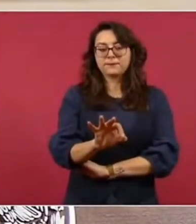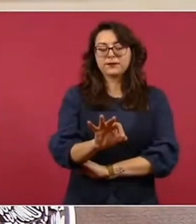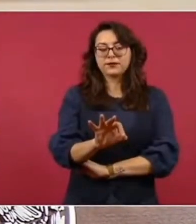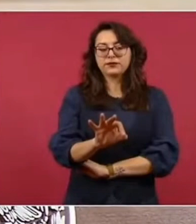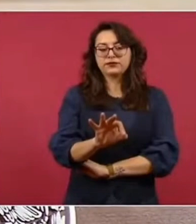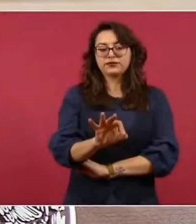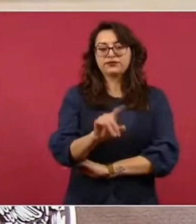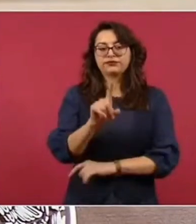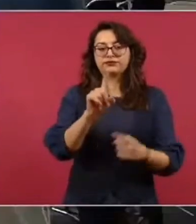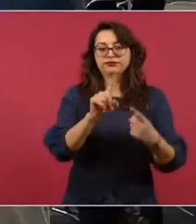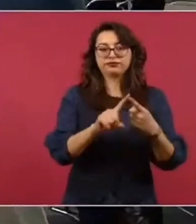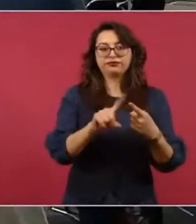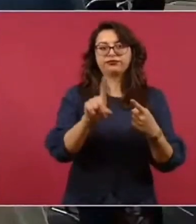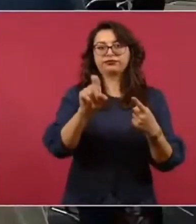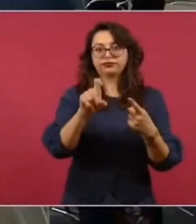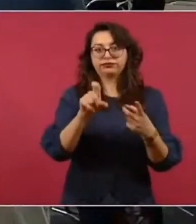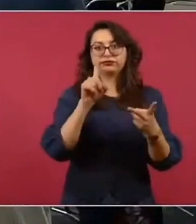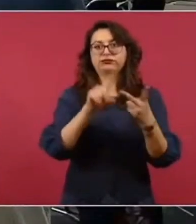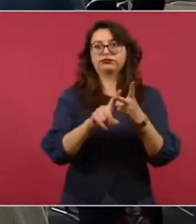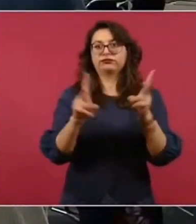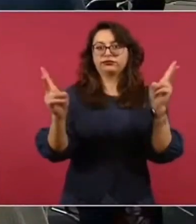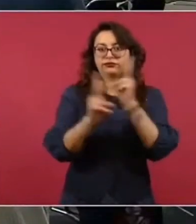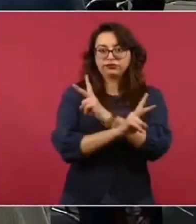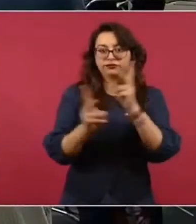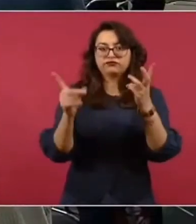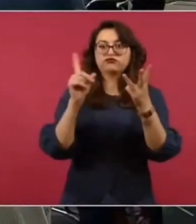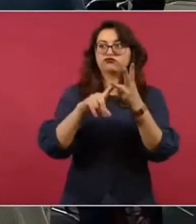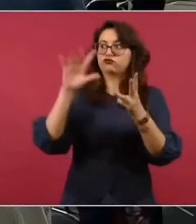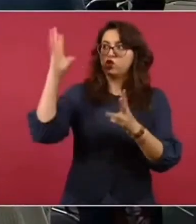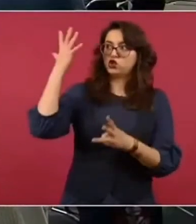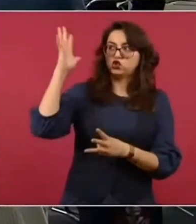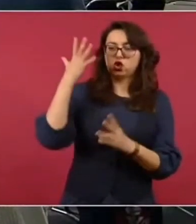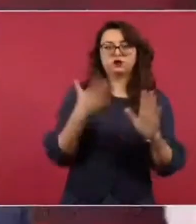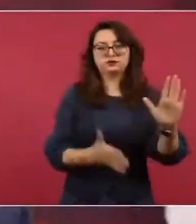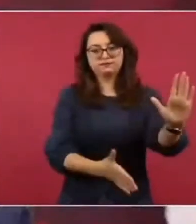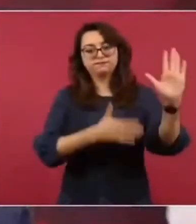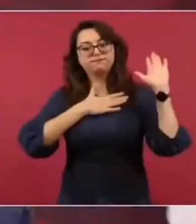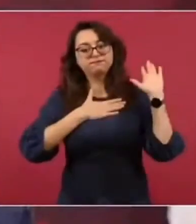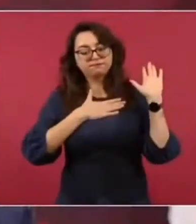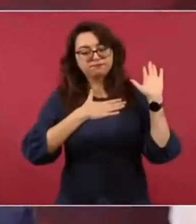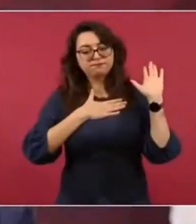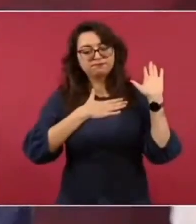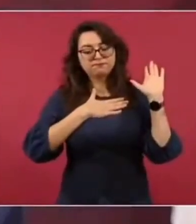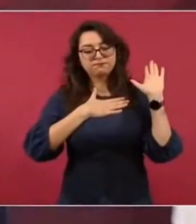agua, con viento, con sol, es decir,